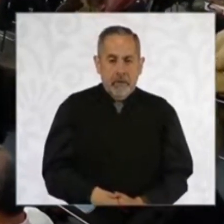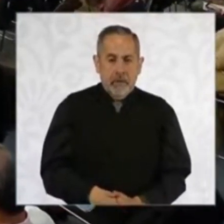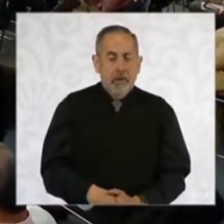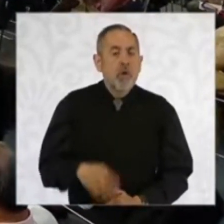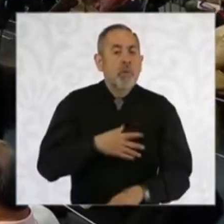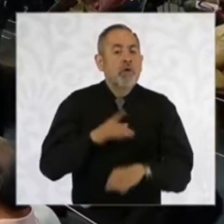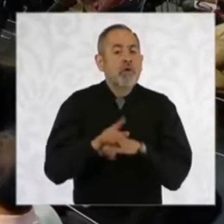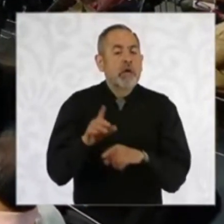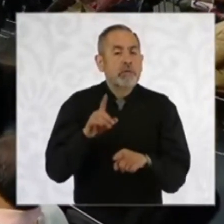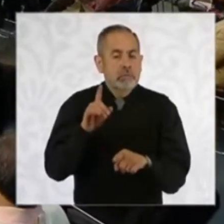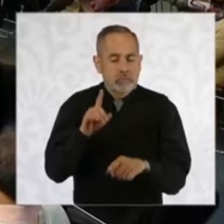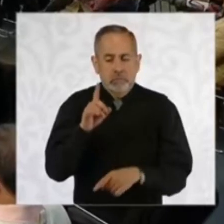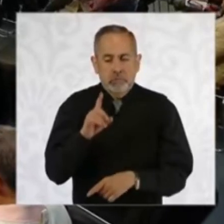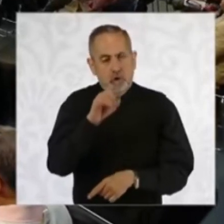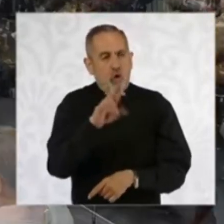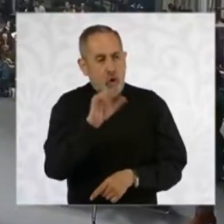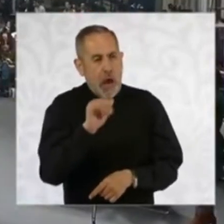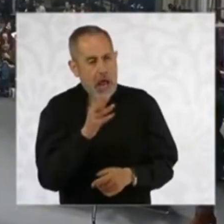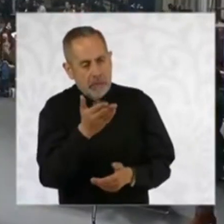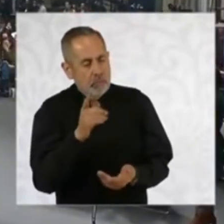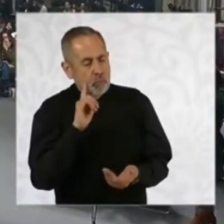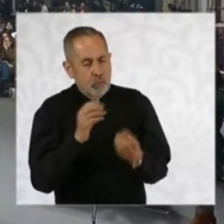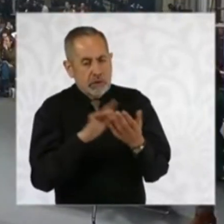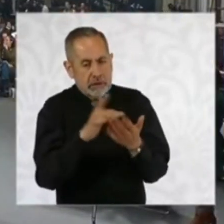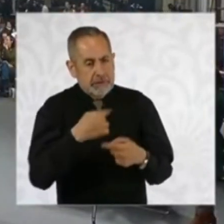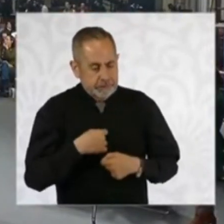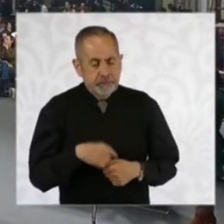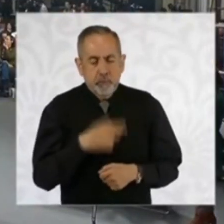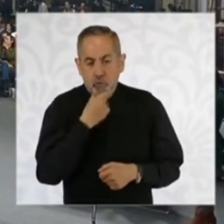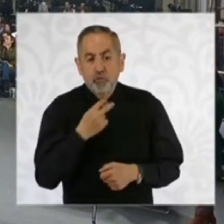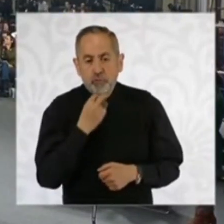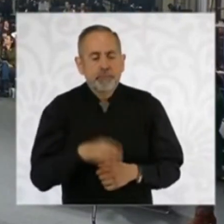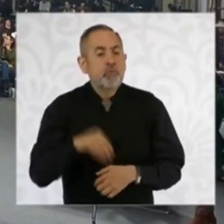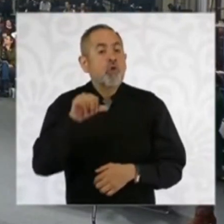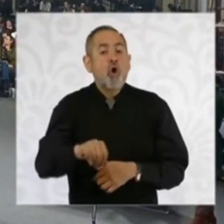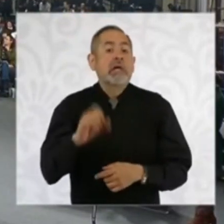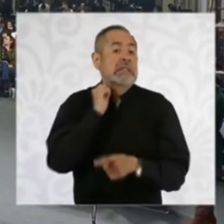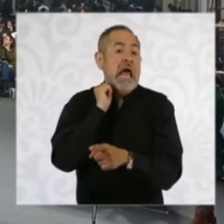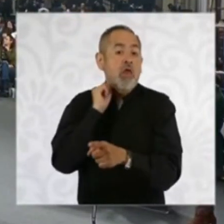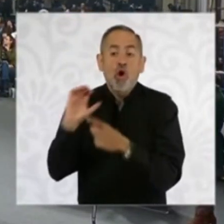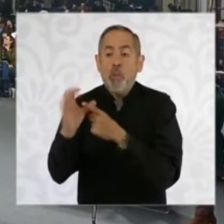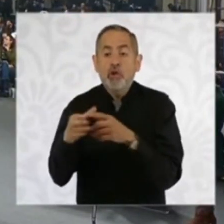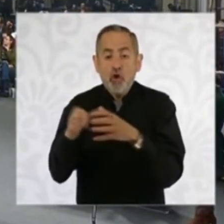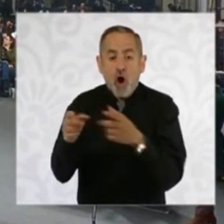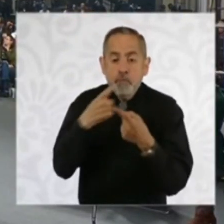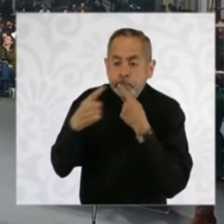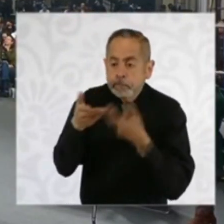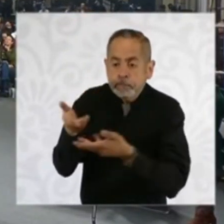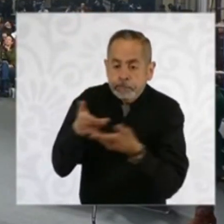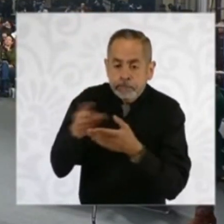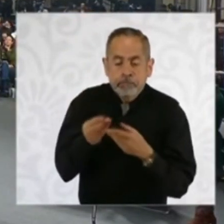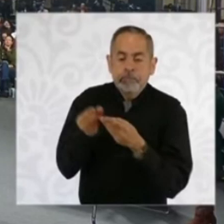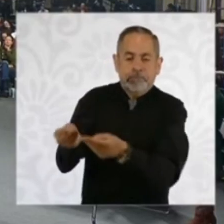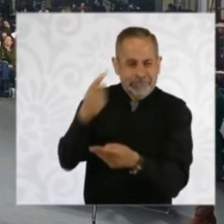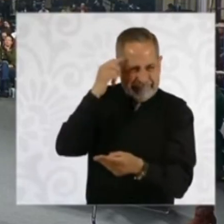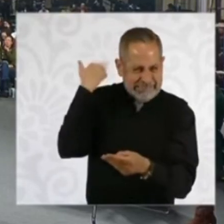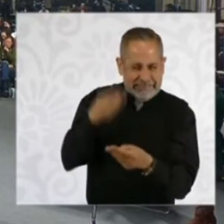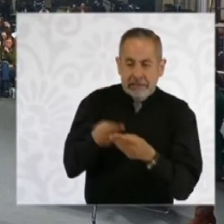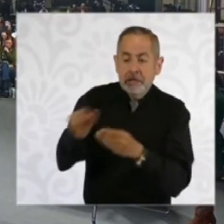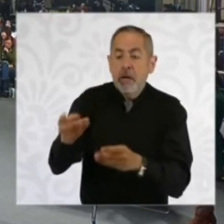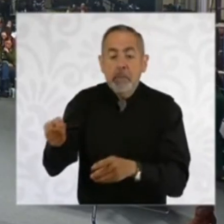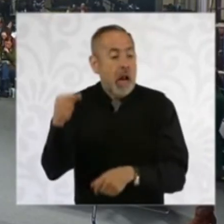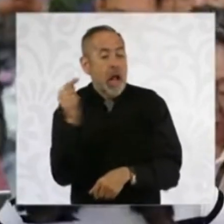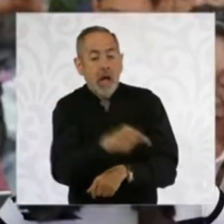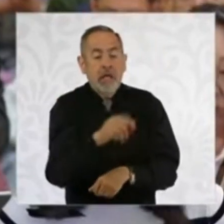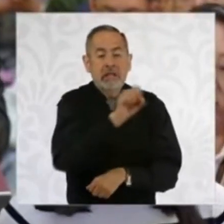Buenos días, doctora. Gracias por la palabra. Hoy se discute en las comisiones del Senado la iniciativa que mandó para dotar de más atribuciones a la